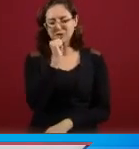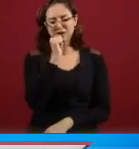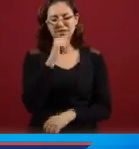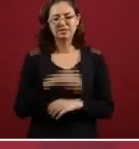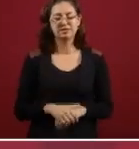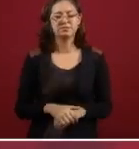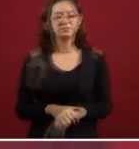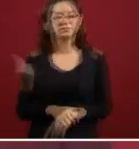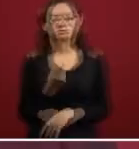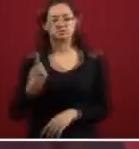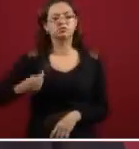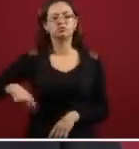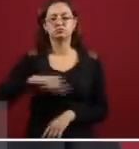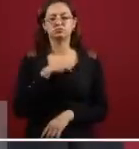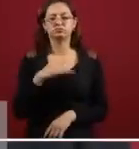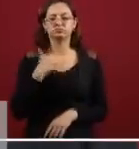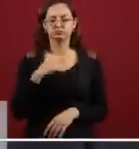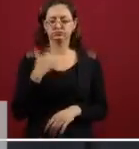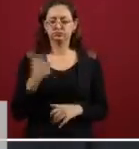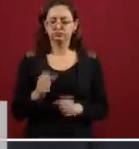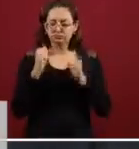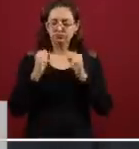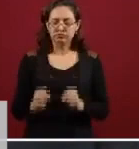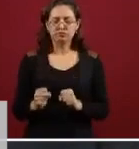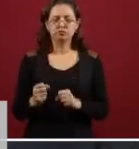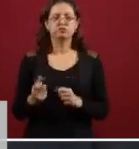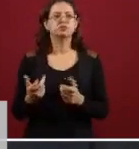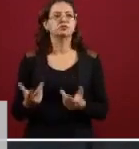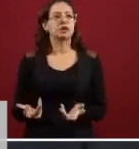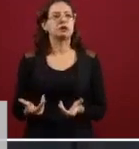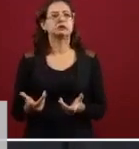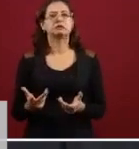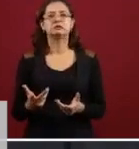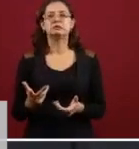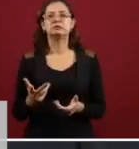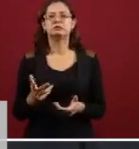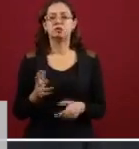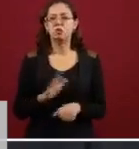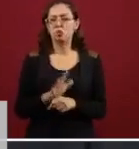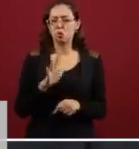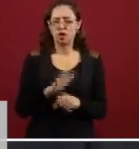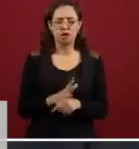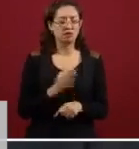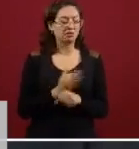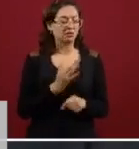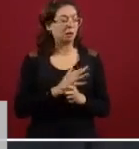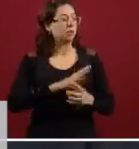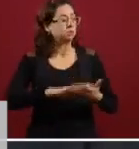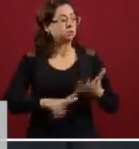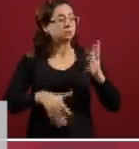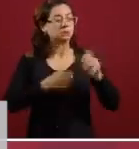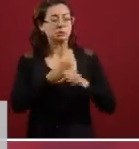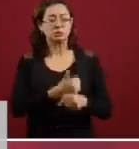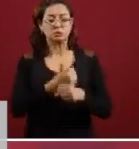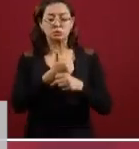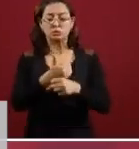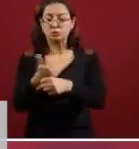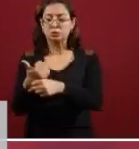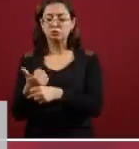época colonial. Todo esto de lo de la violencia, todo esto que estamos padeciendo,